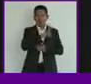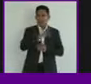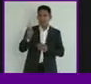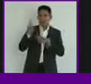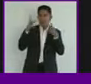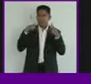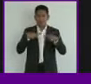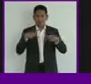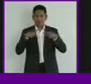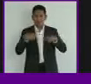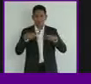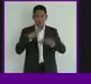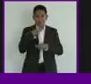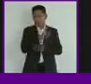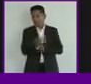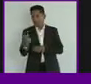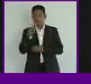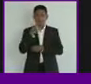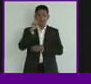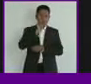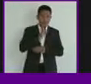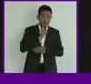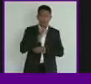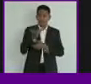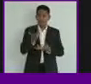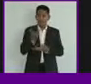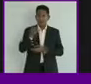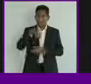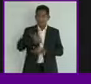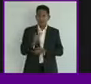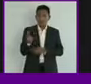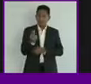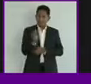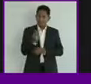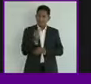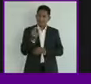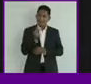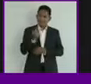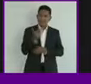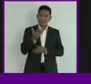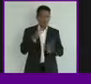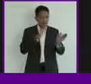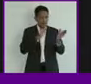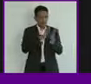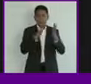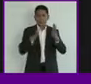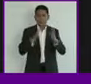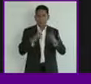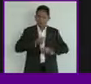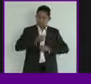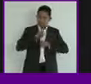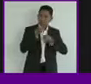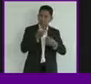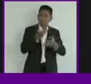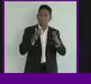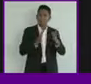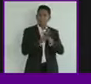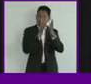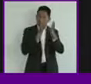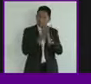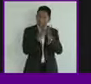estudiantes, trabajadores, niños y niñas, tienen algo que decir al respecto. En ese sentido, escuchar pasa a ser el acto más